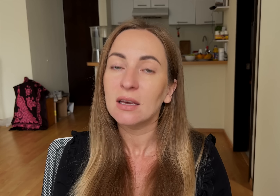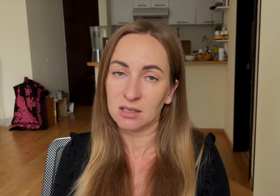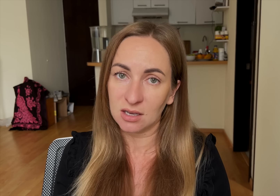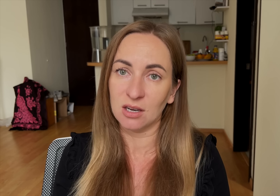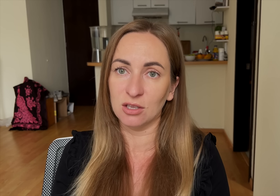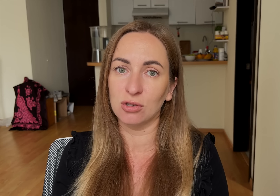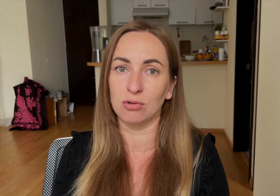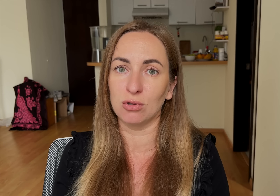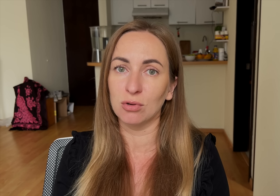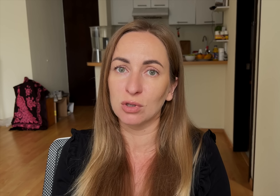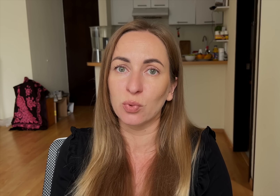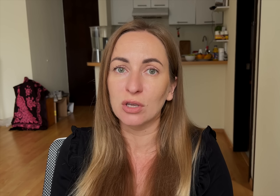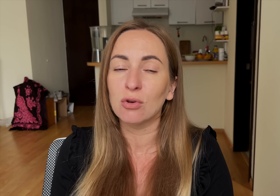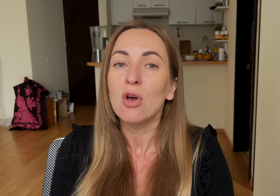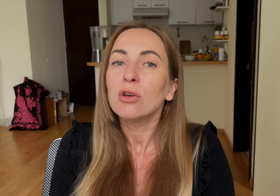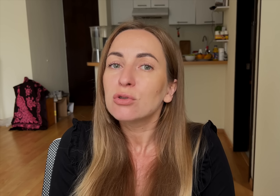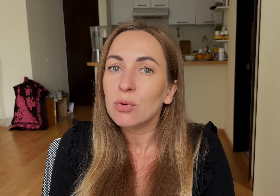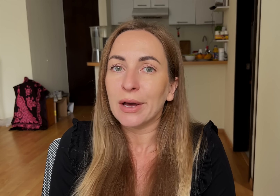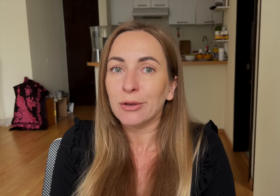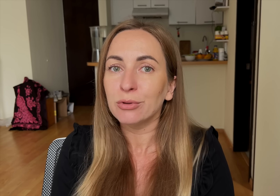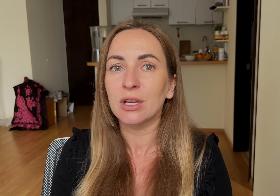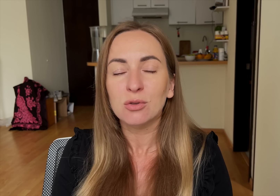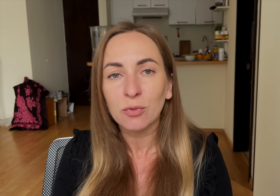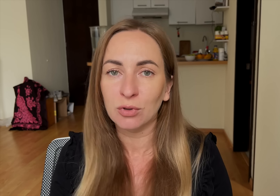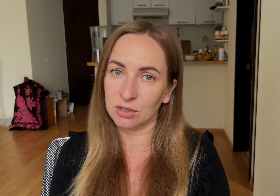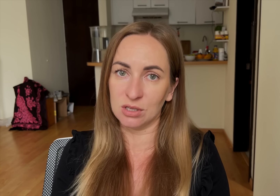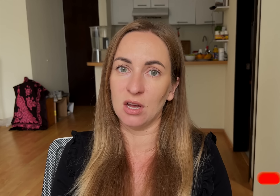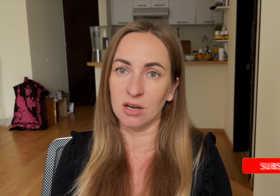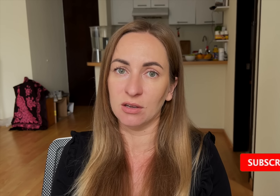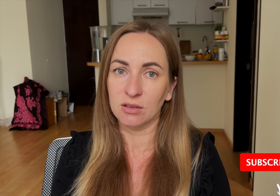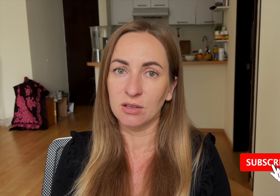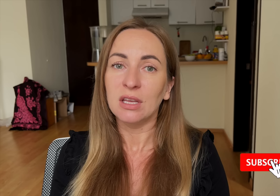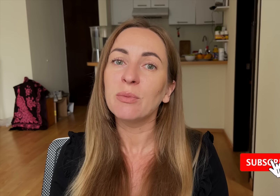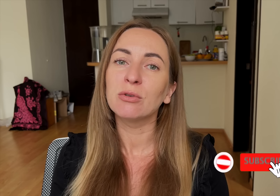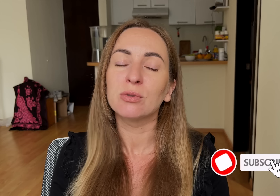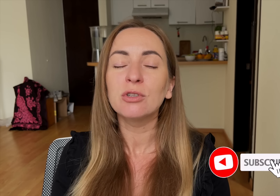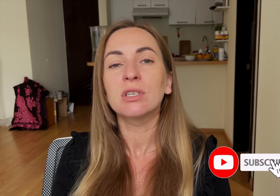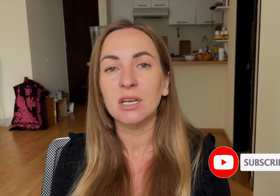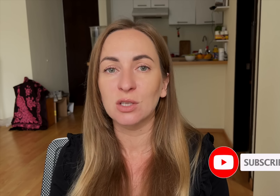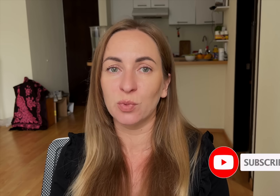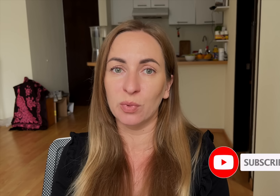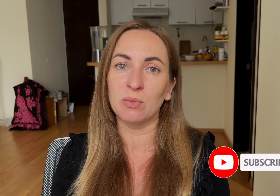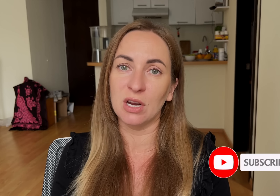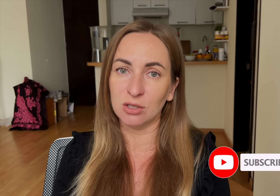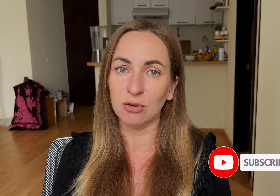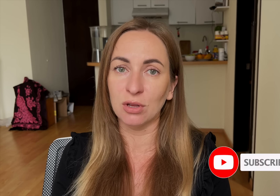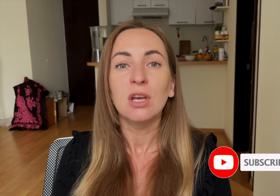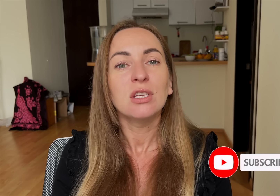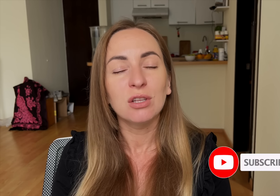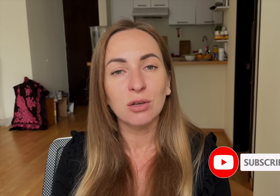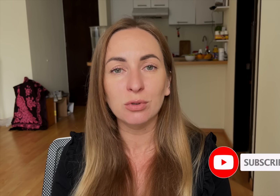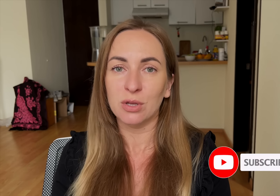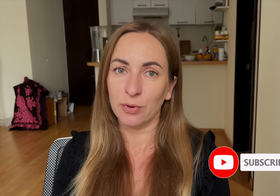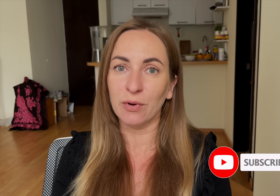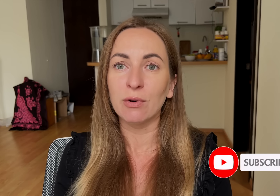sabe qué hacer en estas situaciones, por eso su ayuda es muy necesaria. Y amigos, muchas gracias por ver mi reacción.